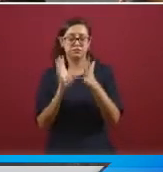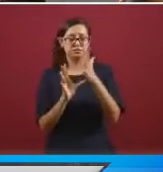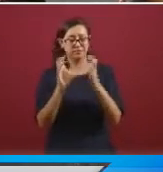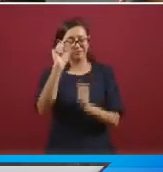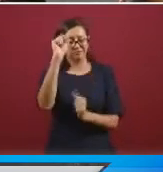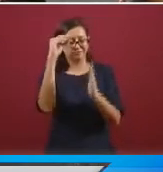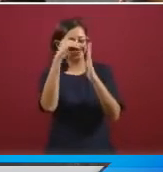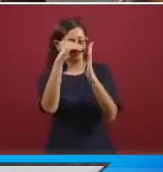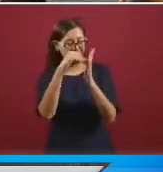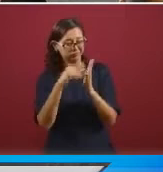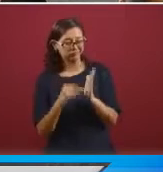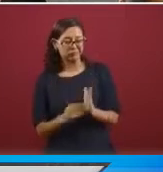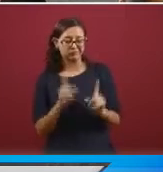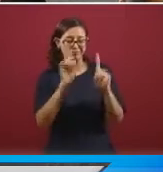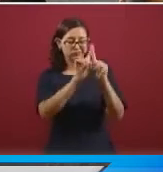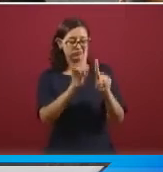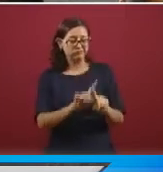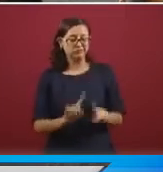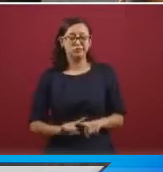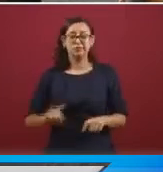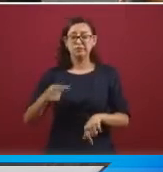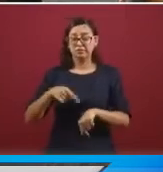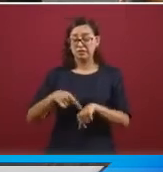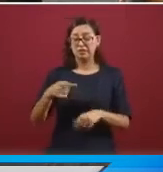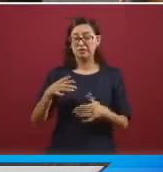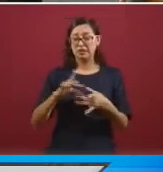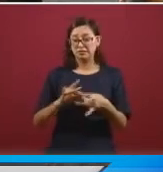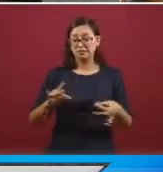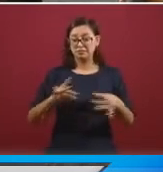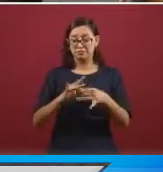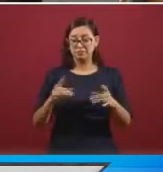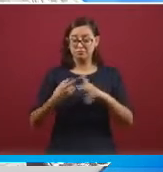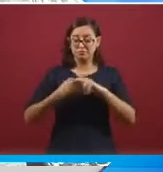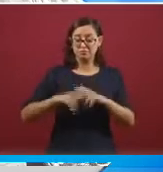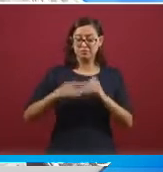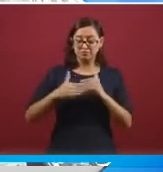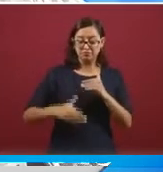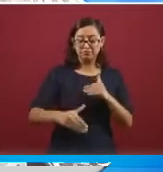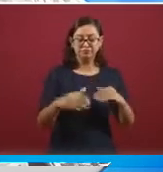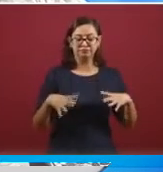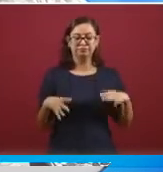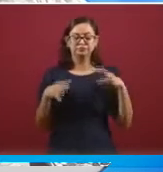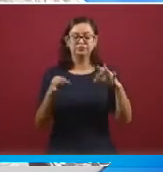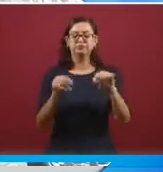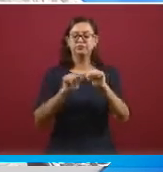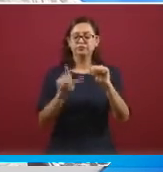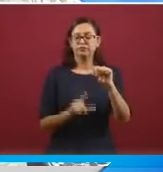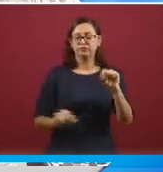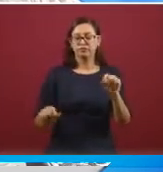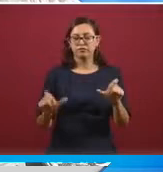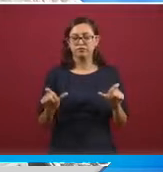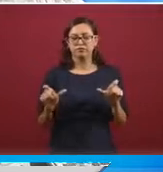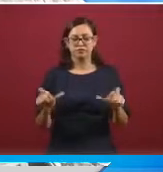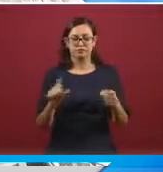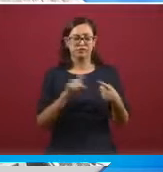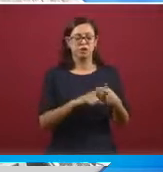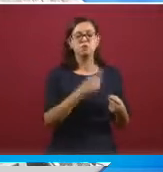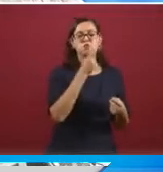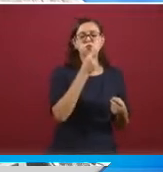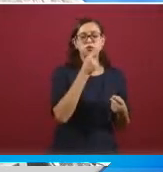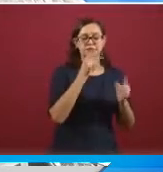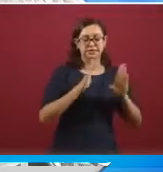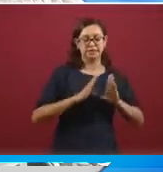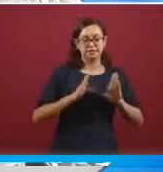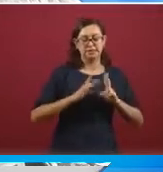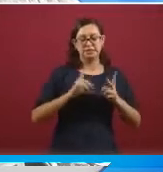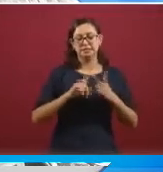elementos gracias al personal de la Sedena, la Semar y la Policía Federal. Existen ya 150 coordinaciones regionales operativas. Adicional